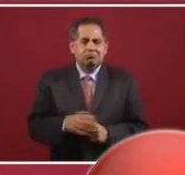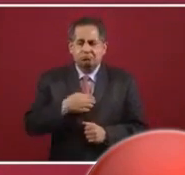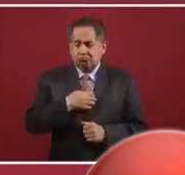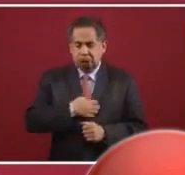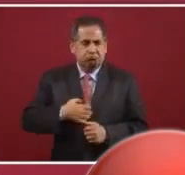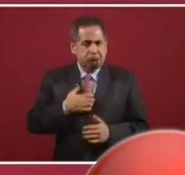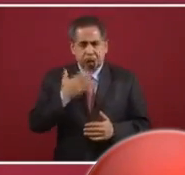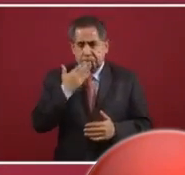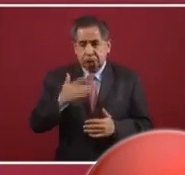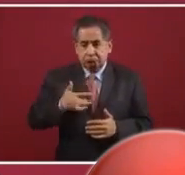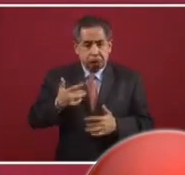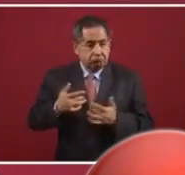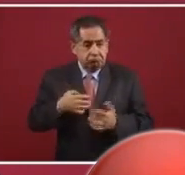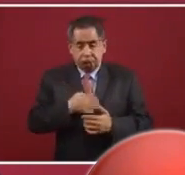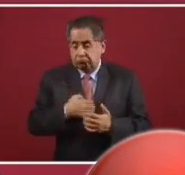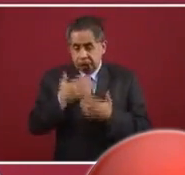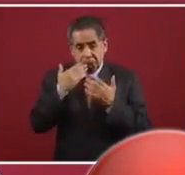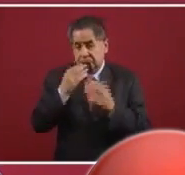entusiasmado